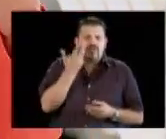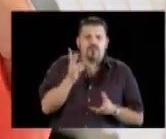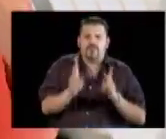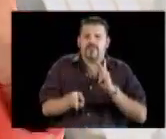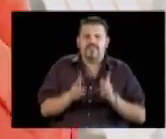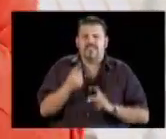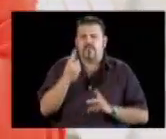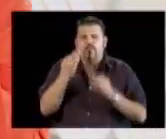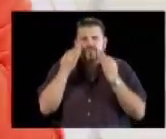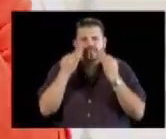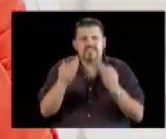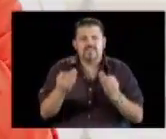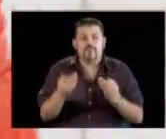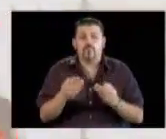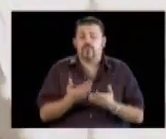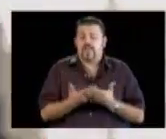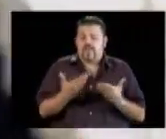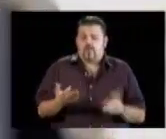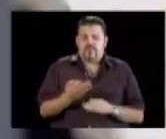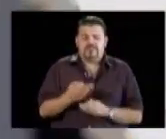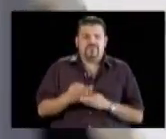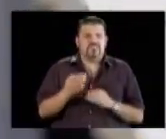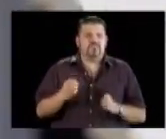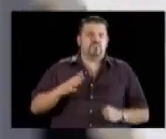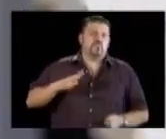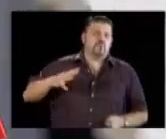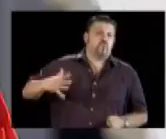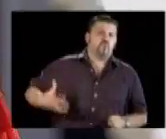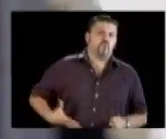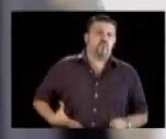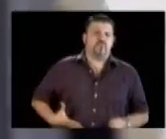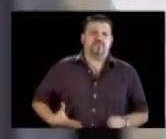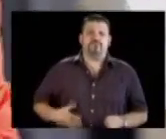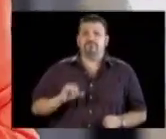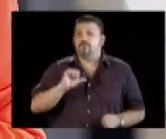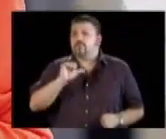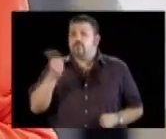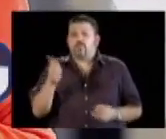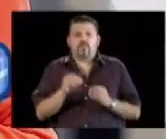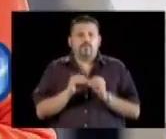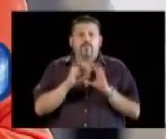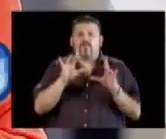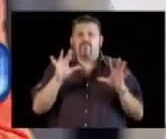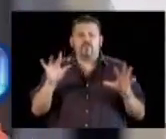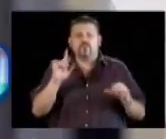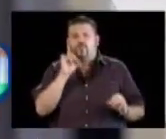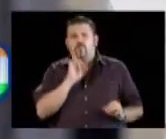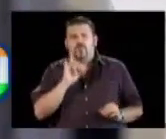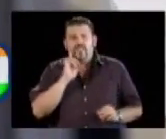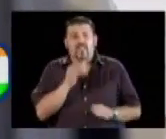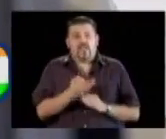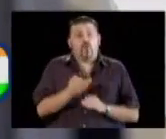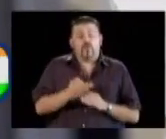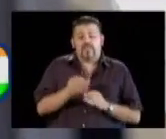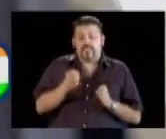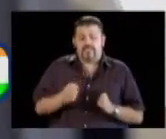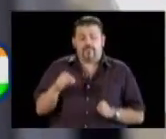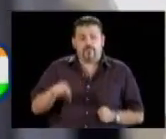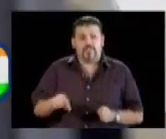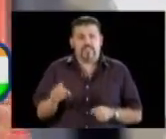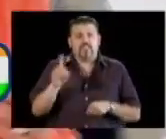otro testimonio del cual estoy orgullosísima, de otra maravillosa mujer como todas las que estamos el día de hoy